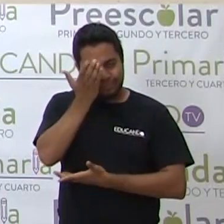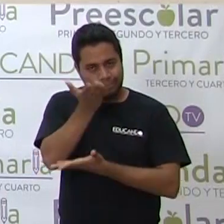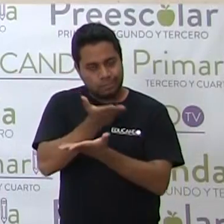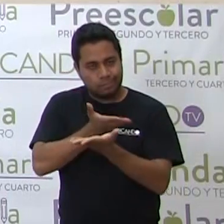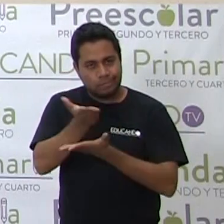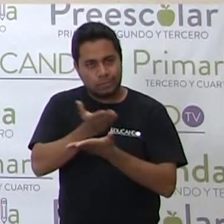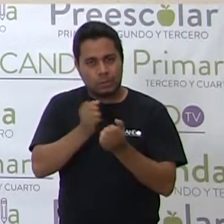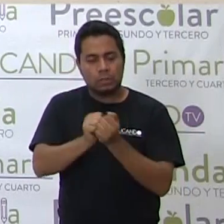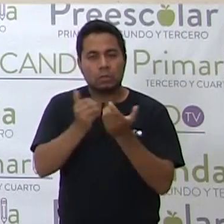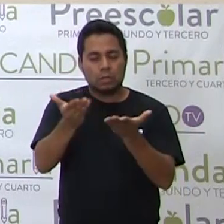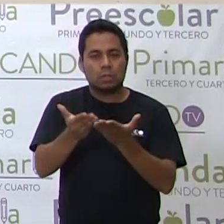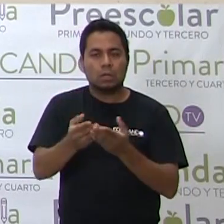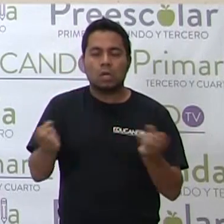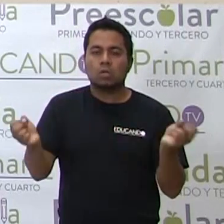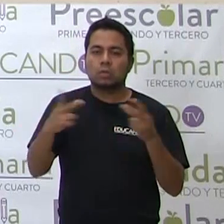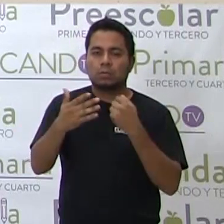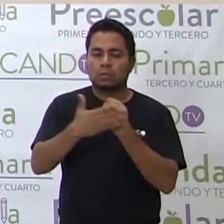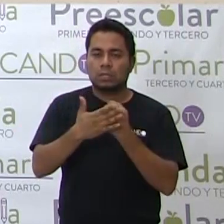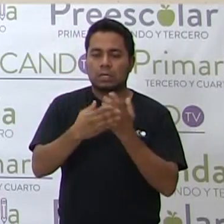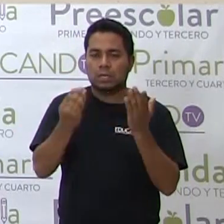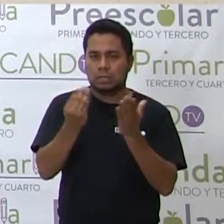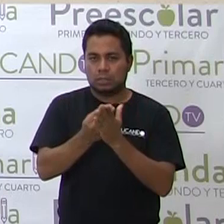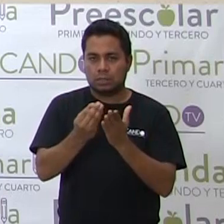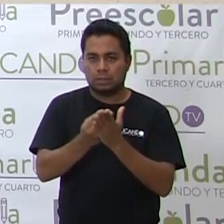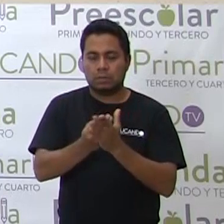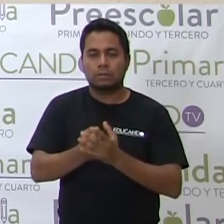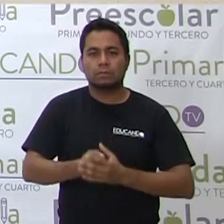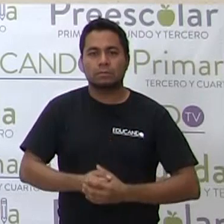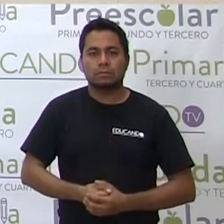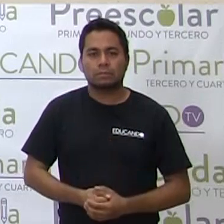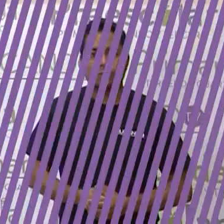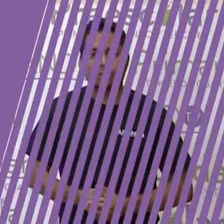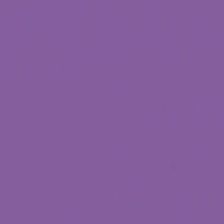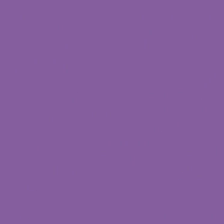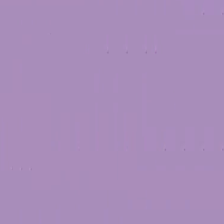conocimientos con ustedes y nos vemos en la próxima